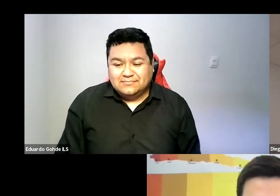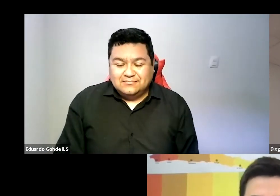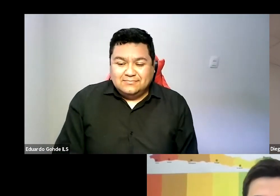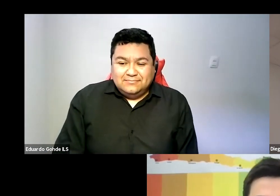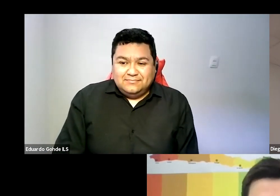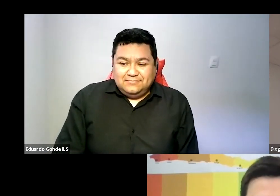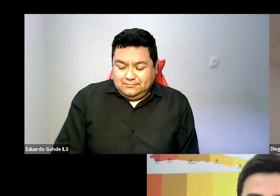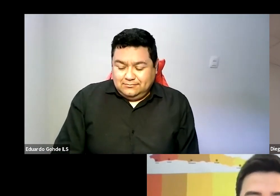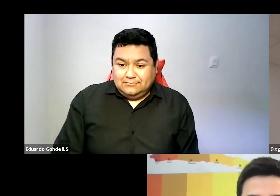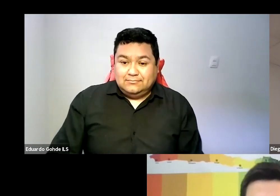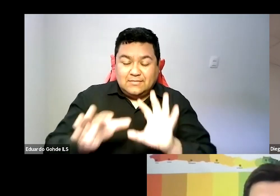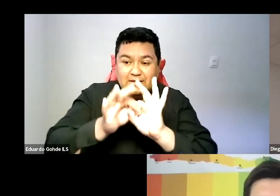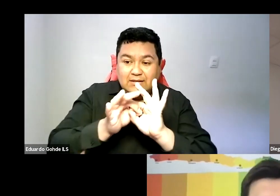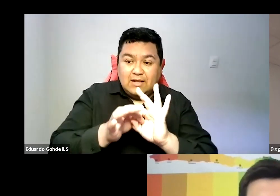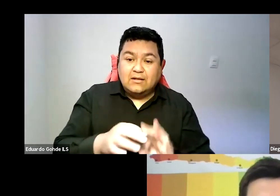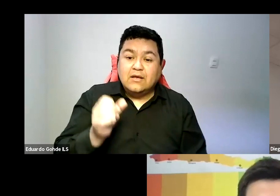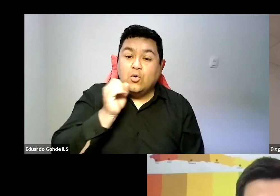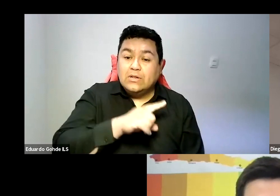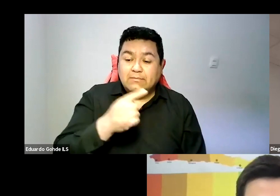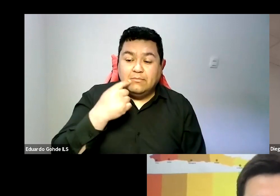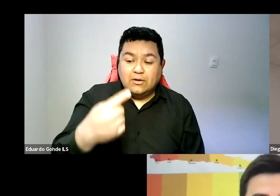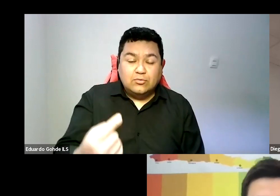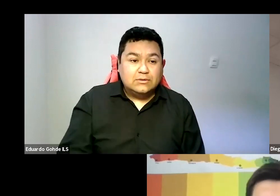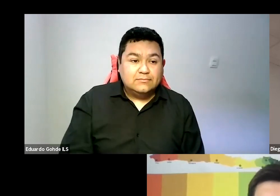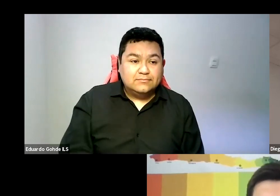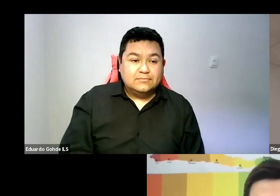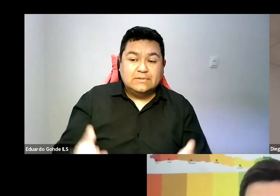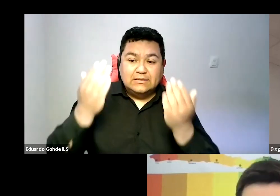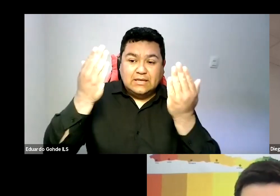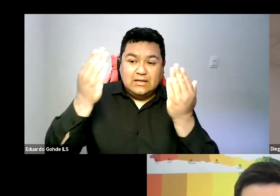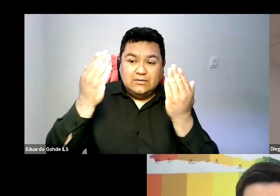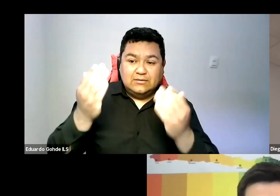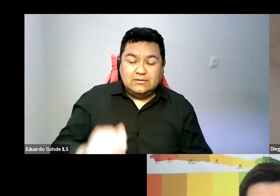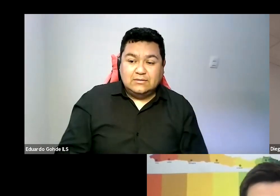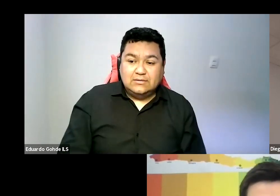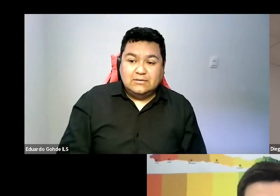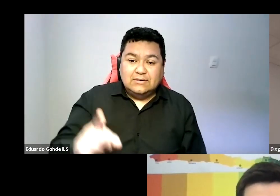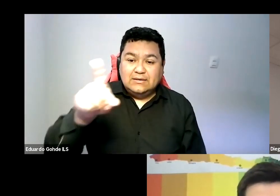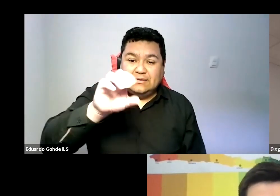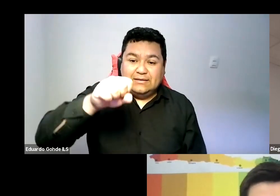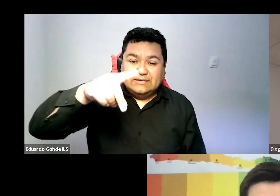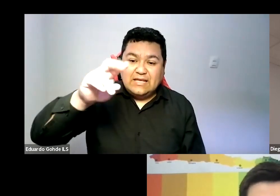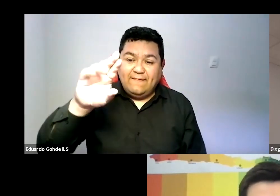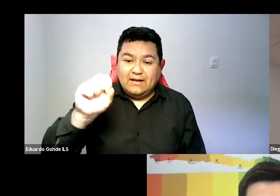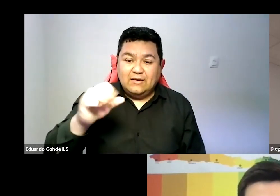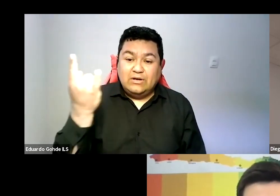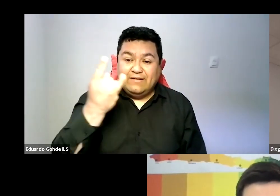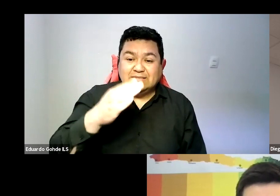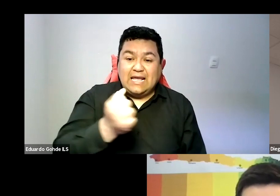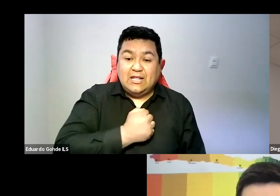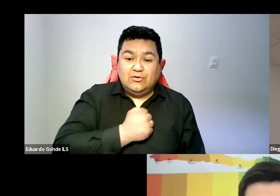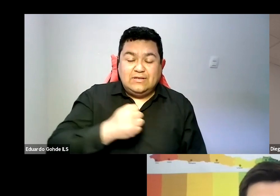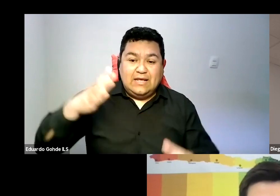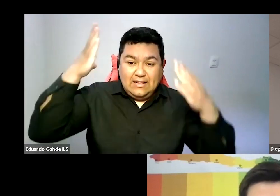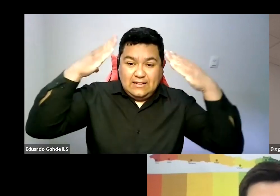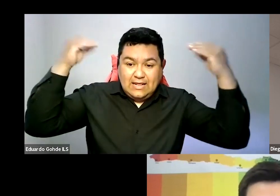Bueno, Diego, muchas gracias. Vamos entonces con la última pregunta. Un saludo de Sandra Araya, de la Universidad Católica del Maule. Dice, siempre es un